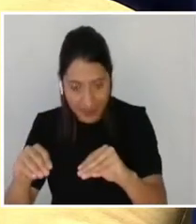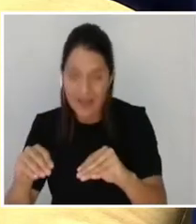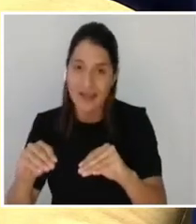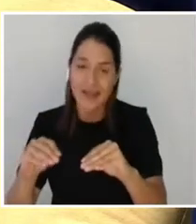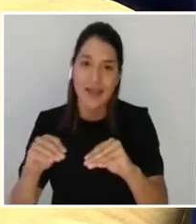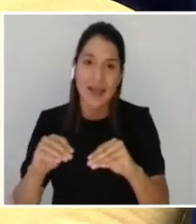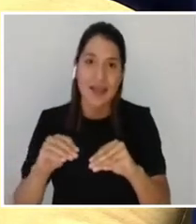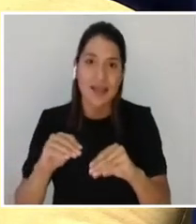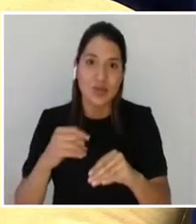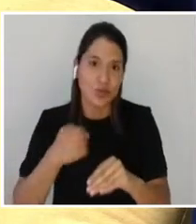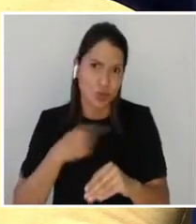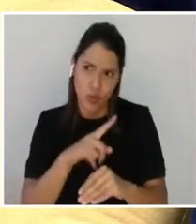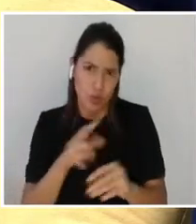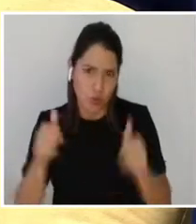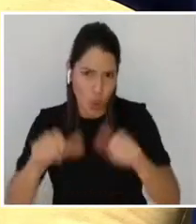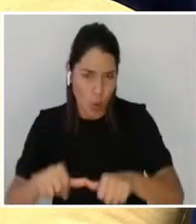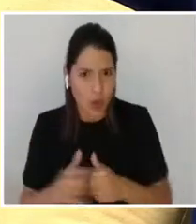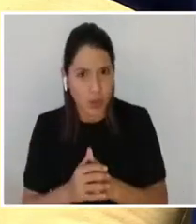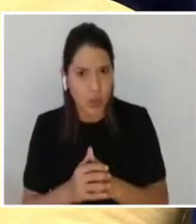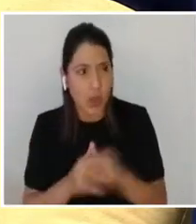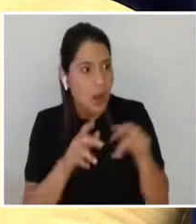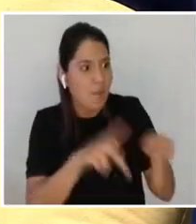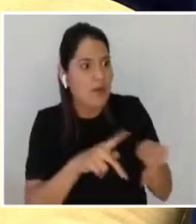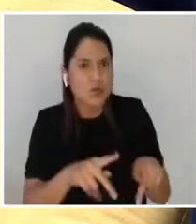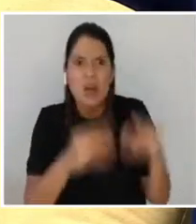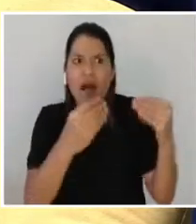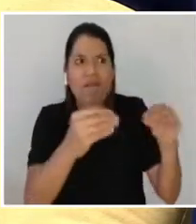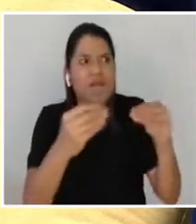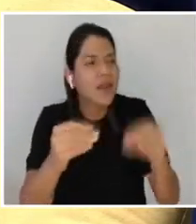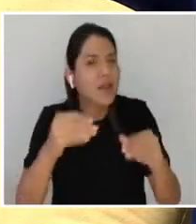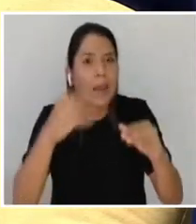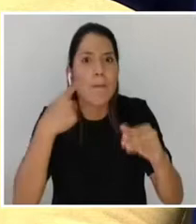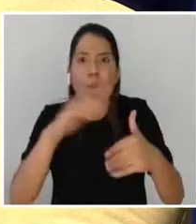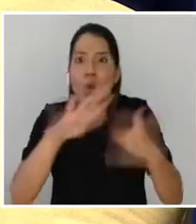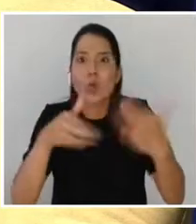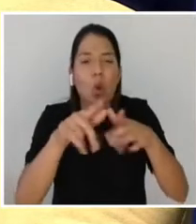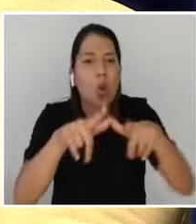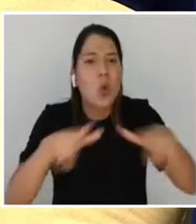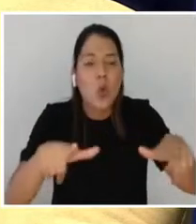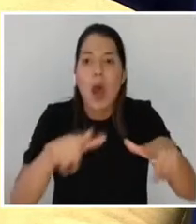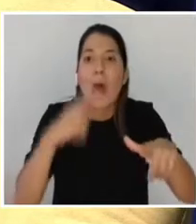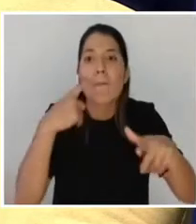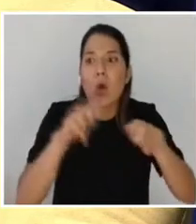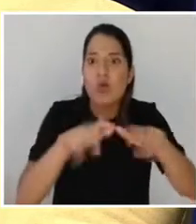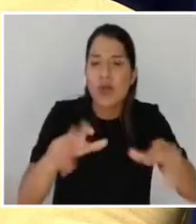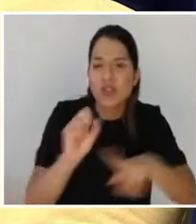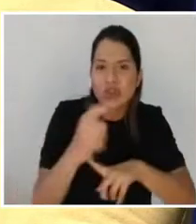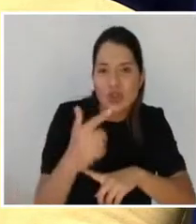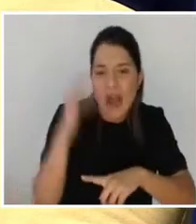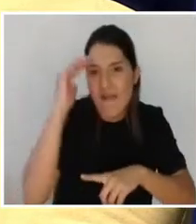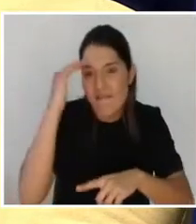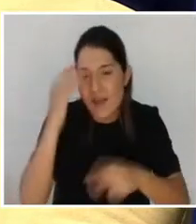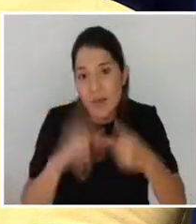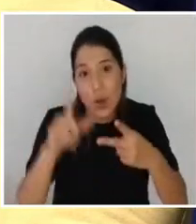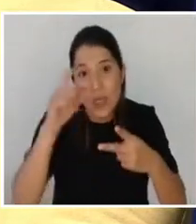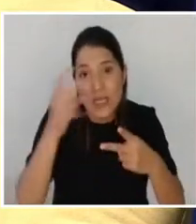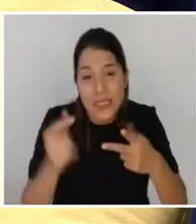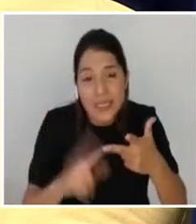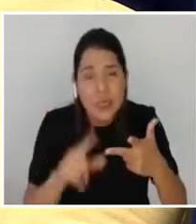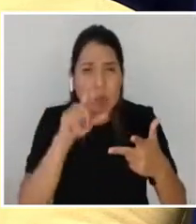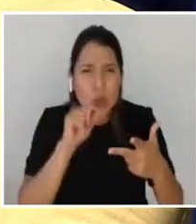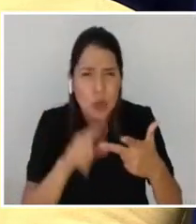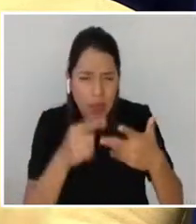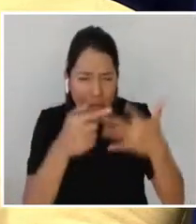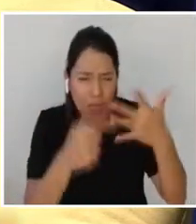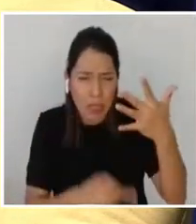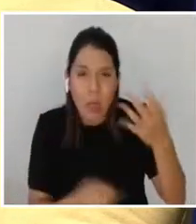acuerdo. Ahora la gente vende por todo lado, en redes sociales, para ahora existe Facebook, Instagram, Twitter, existen muchas redes sociales donde la gente